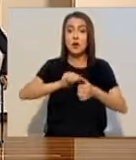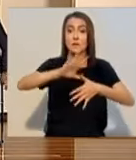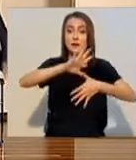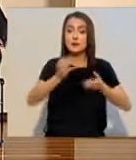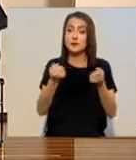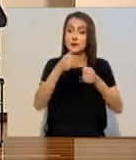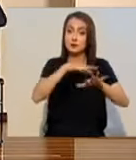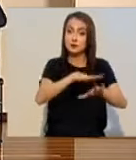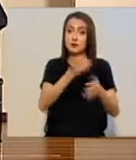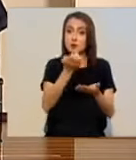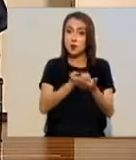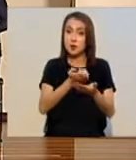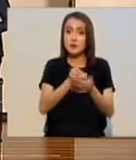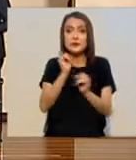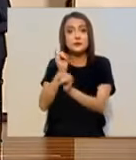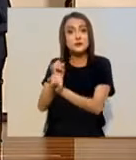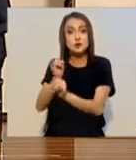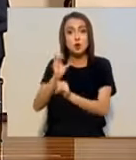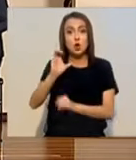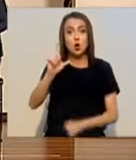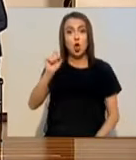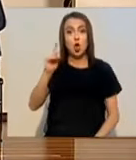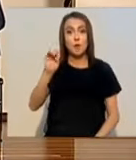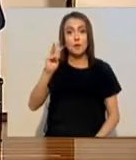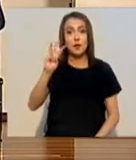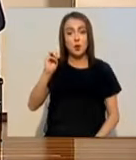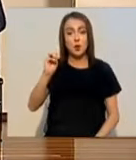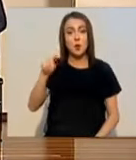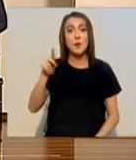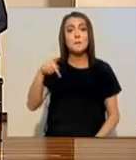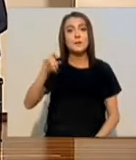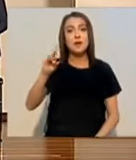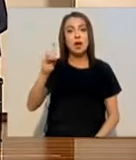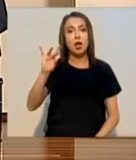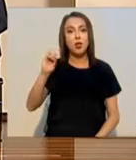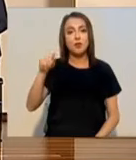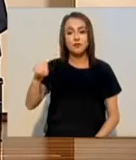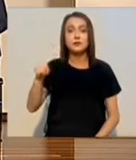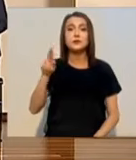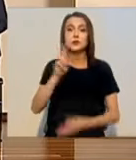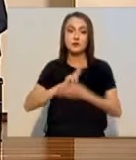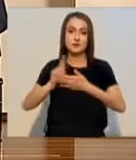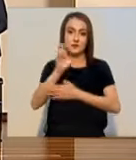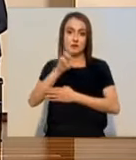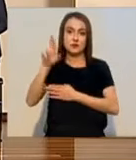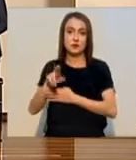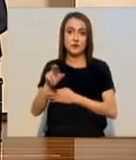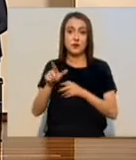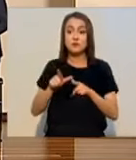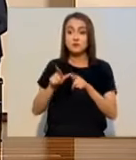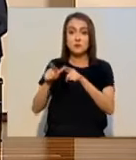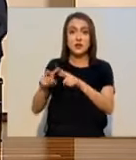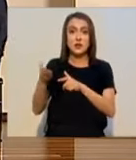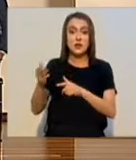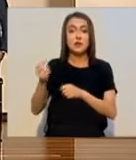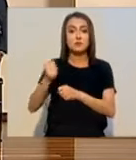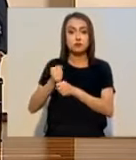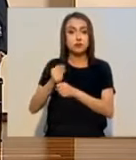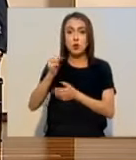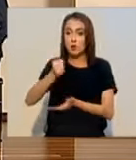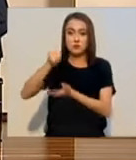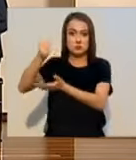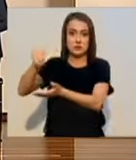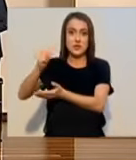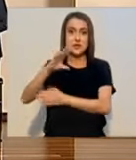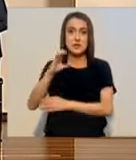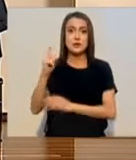Integración Económica y el Instituto Clodomiro Picado de la Universidad de Costa Rica, institución que recibirá una cooperación no